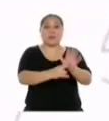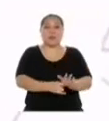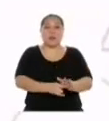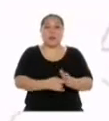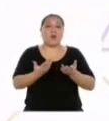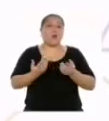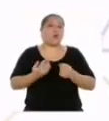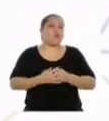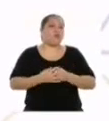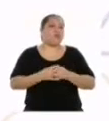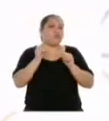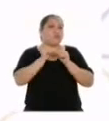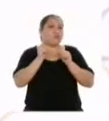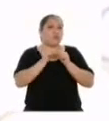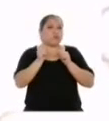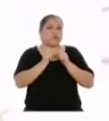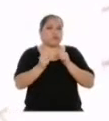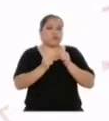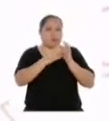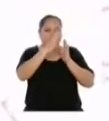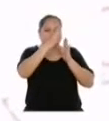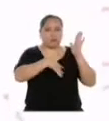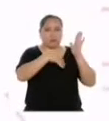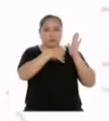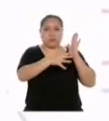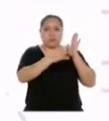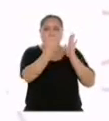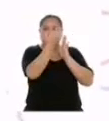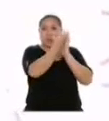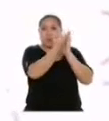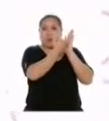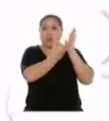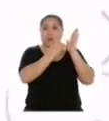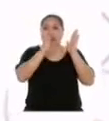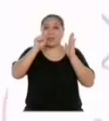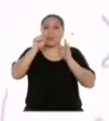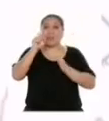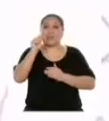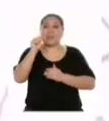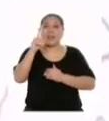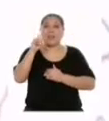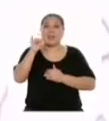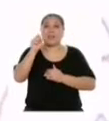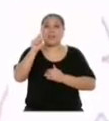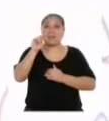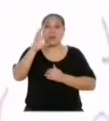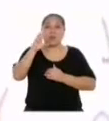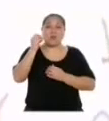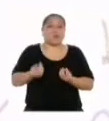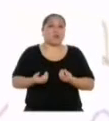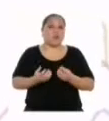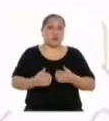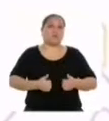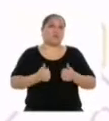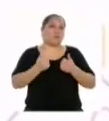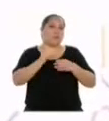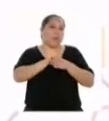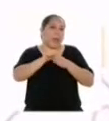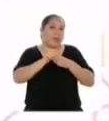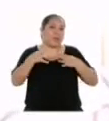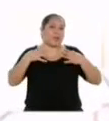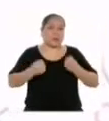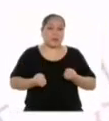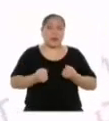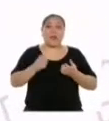gráficos estadísticos las características de la población sobre hábitos saludables. Así que tengan listo el material de siempre, un lápiz